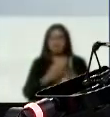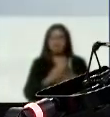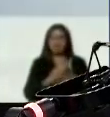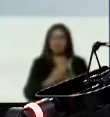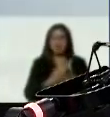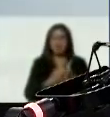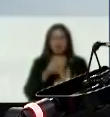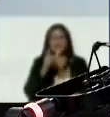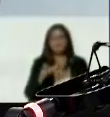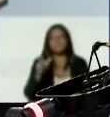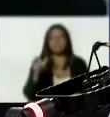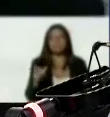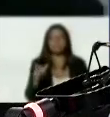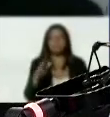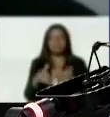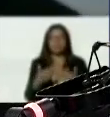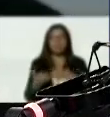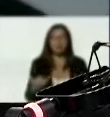menos hay... Menos común.